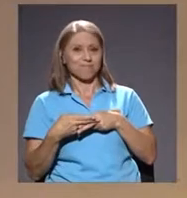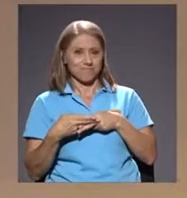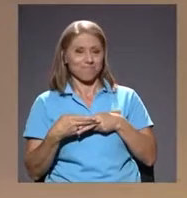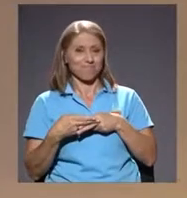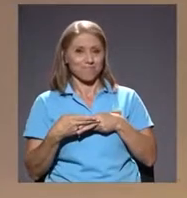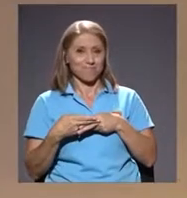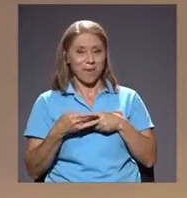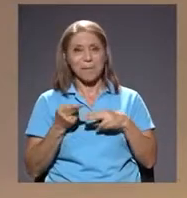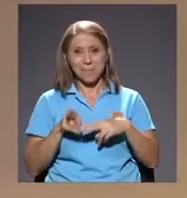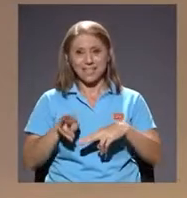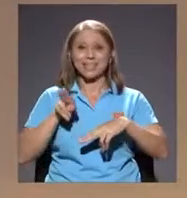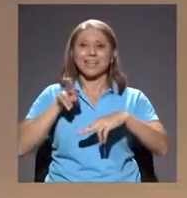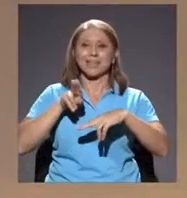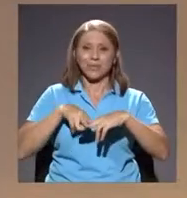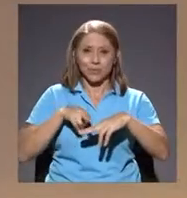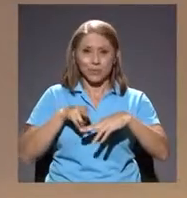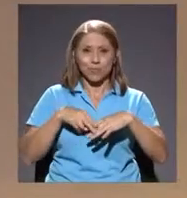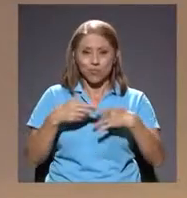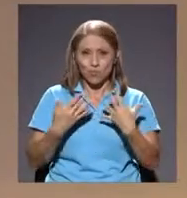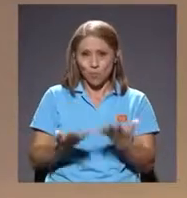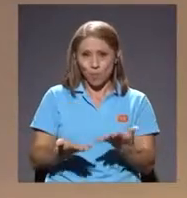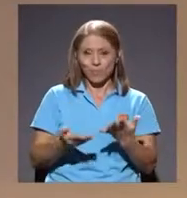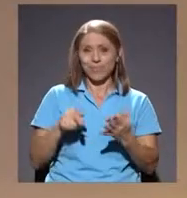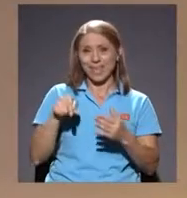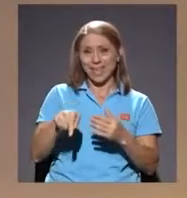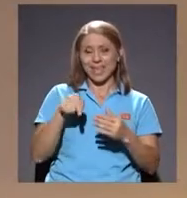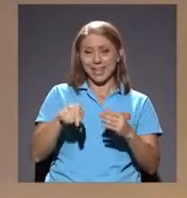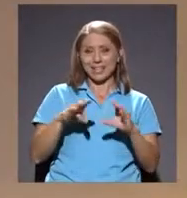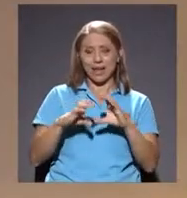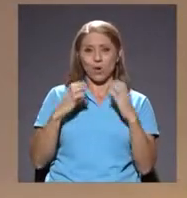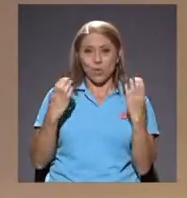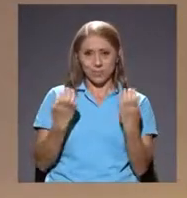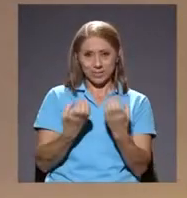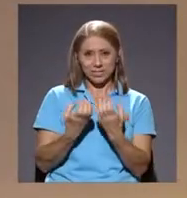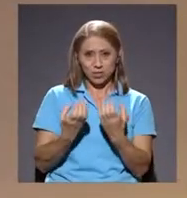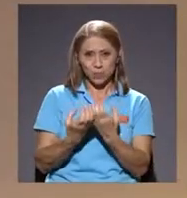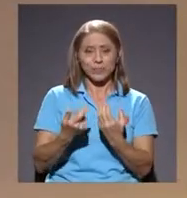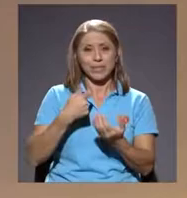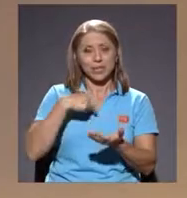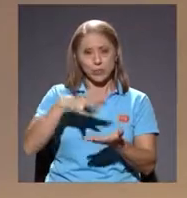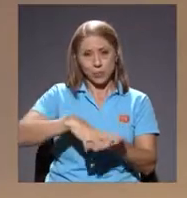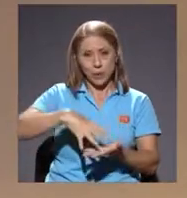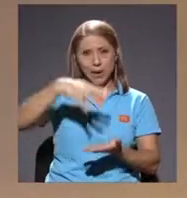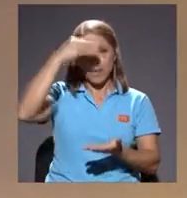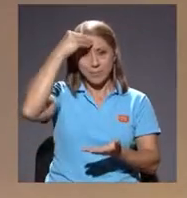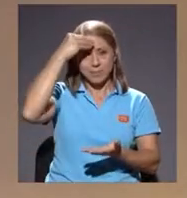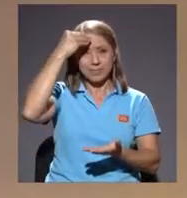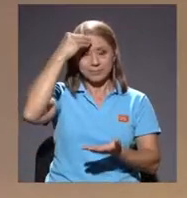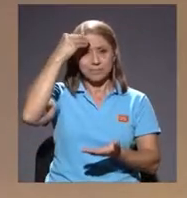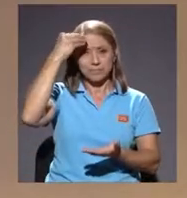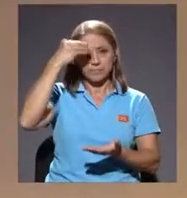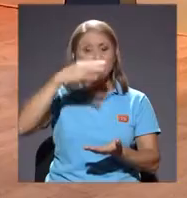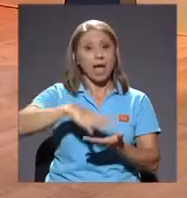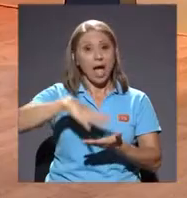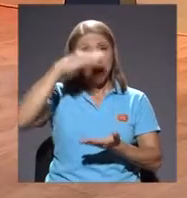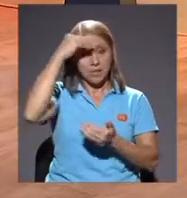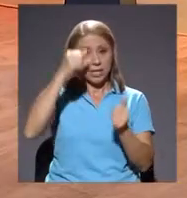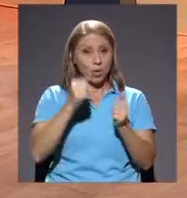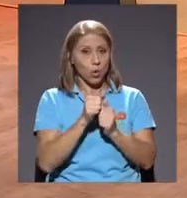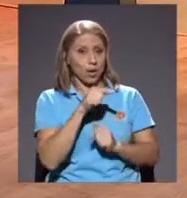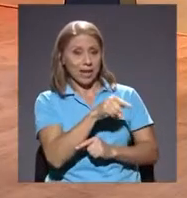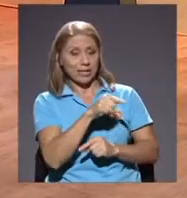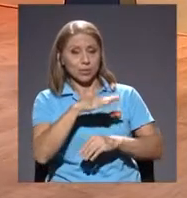sentó en la banca de esa comisión en la que yo aprendí y aprendí con un marco de economía